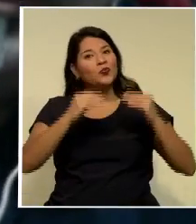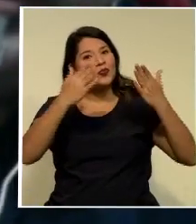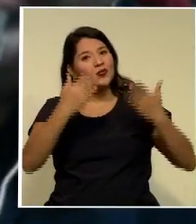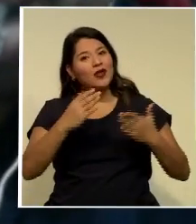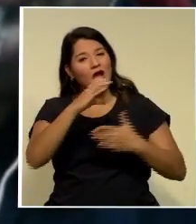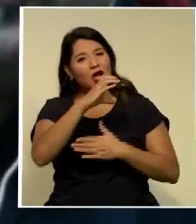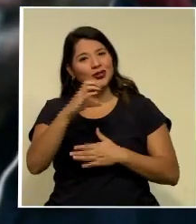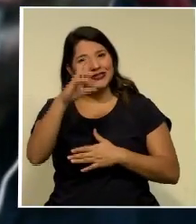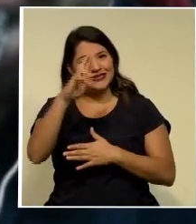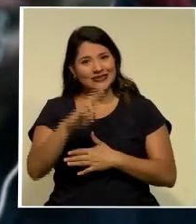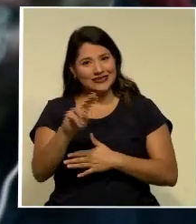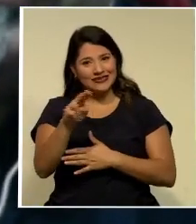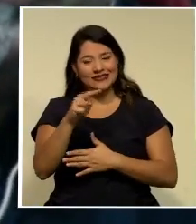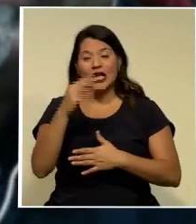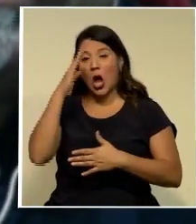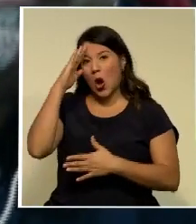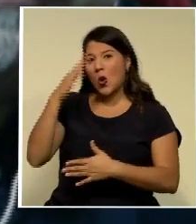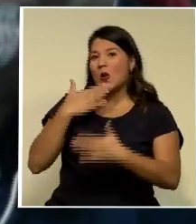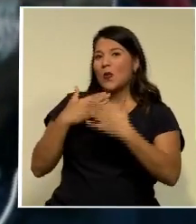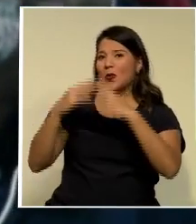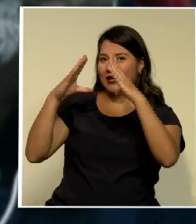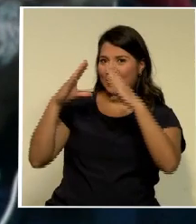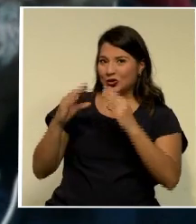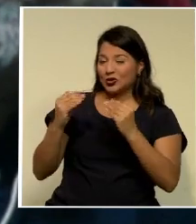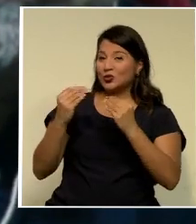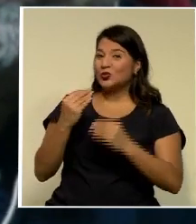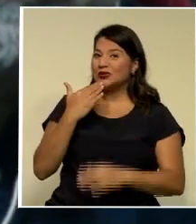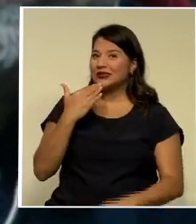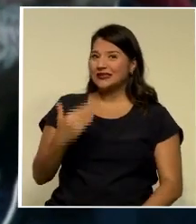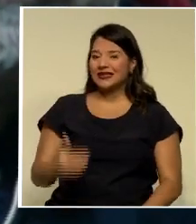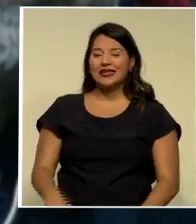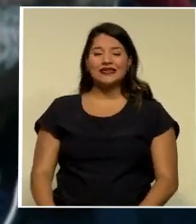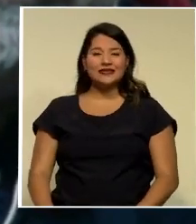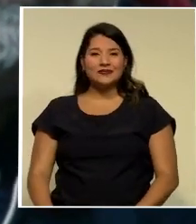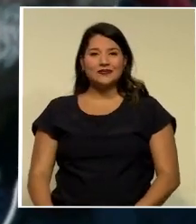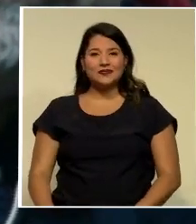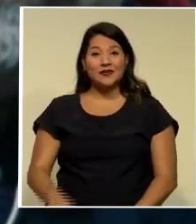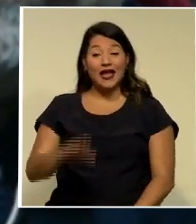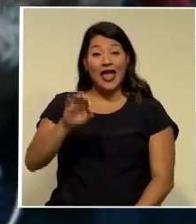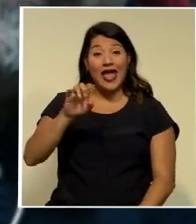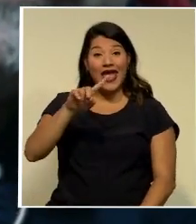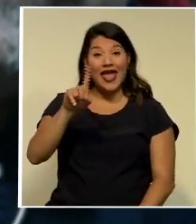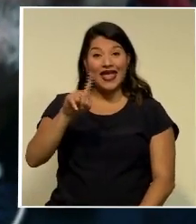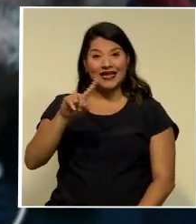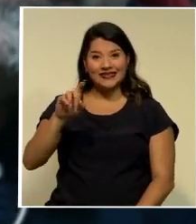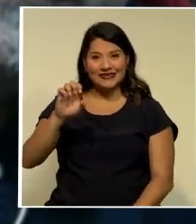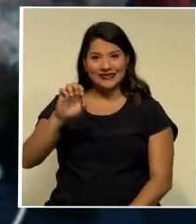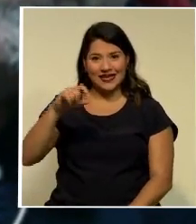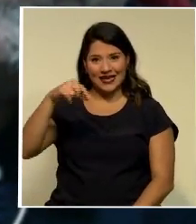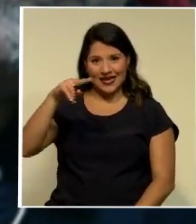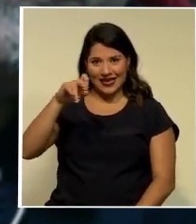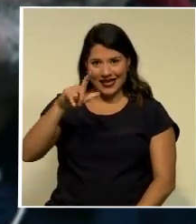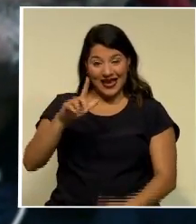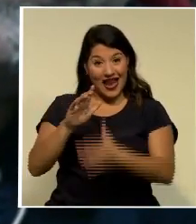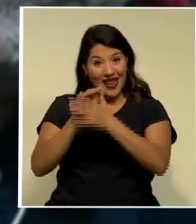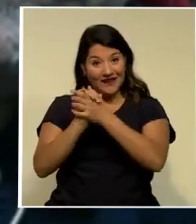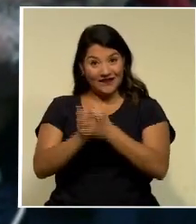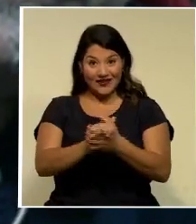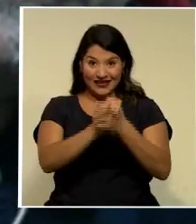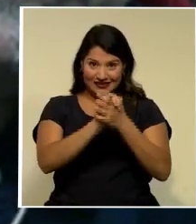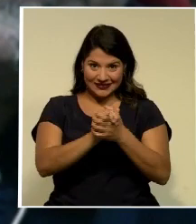Hola Ernesto, buenas noches, muchas gracias. Ezequiel, además te felicito y a través tuyo a todos